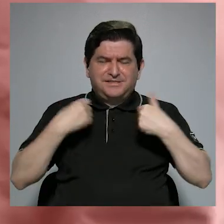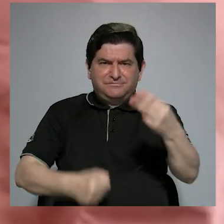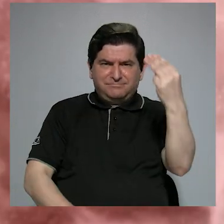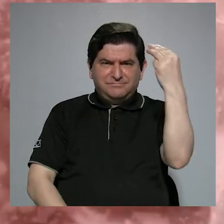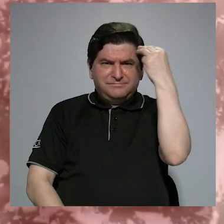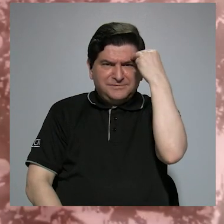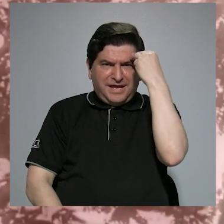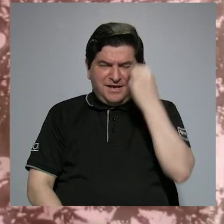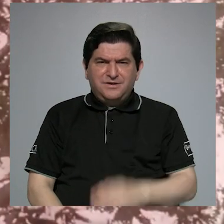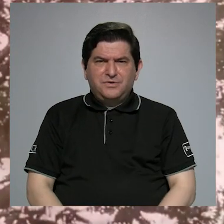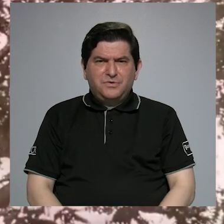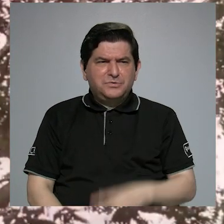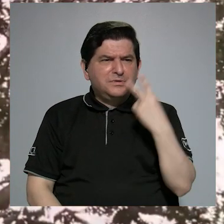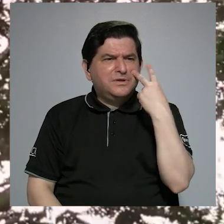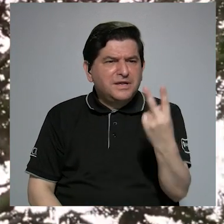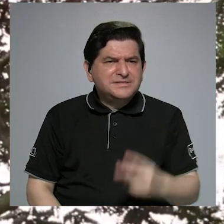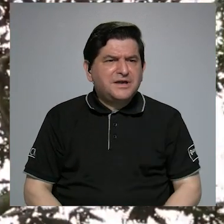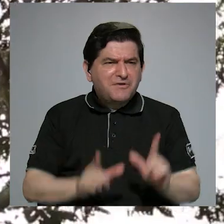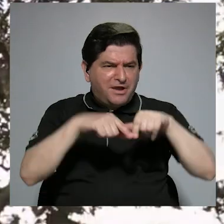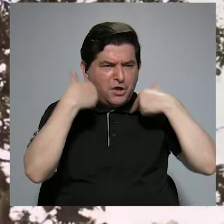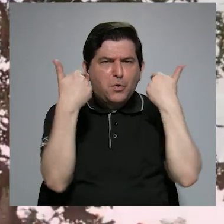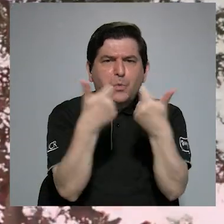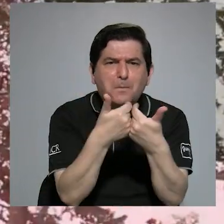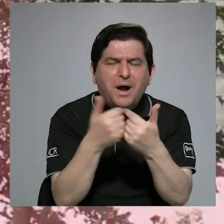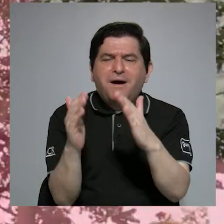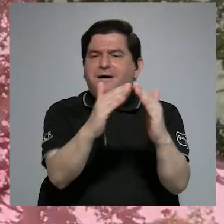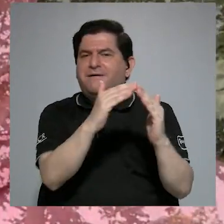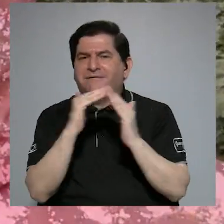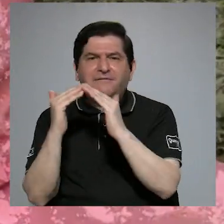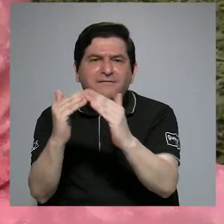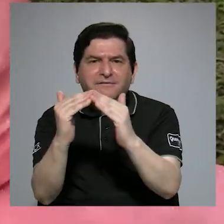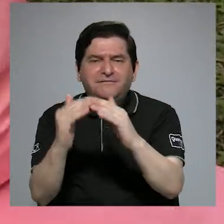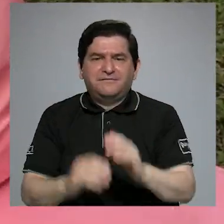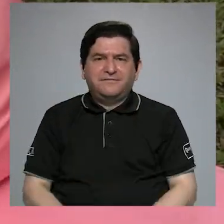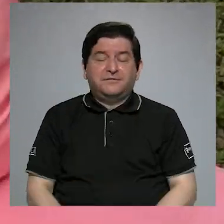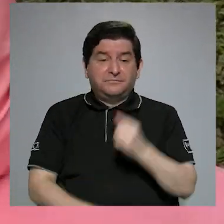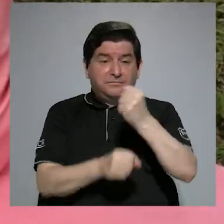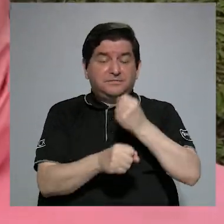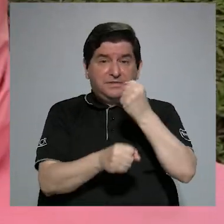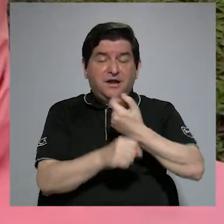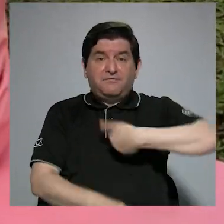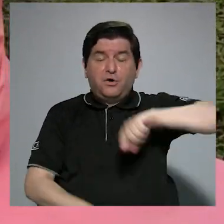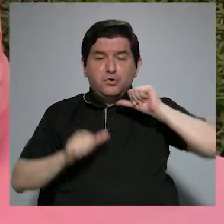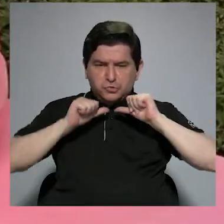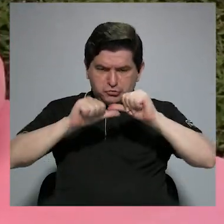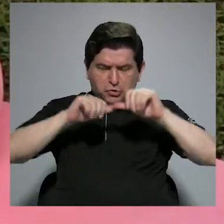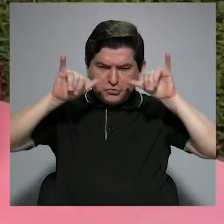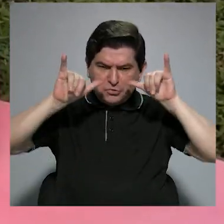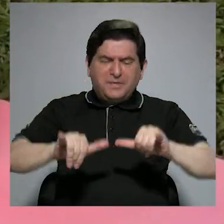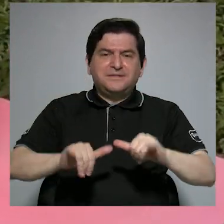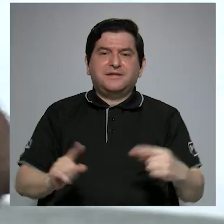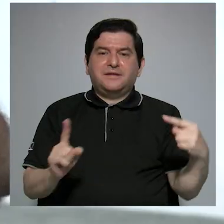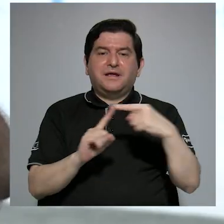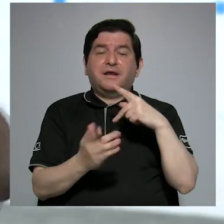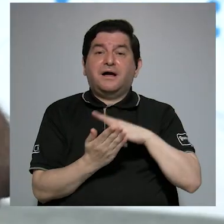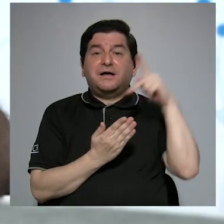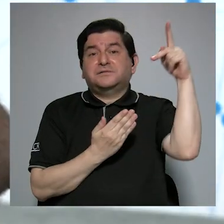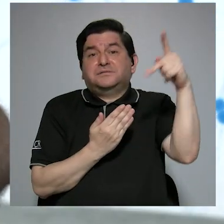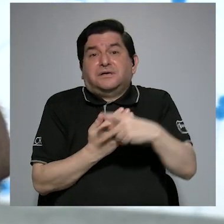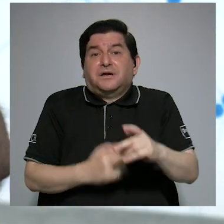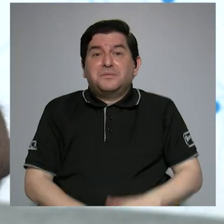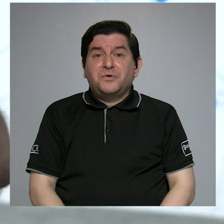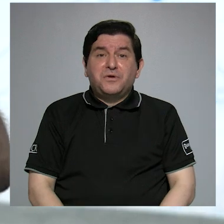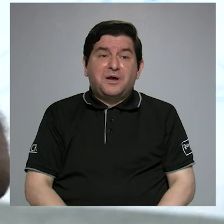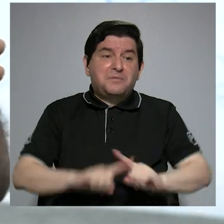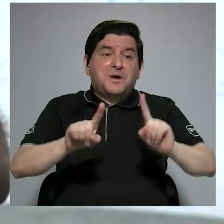una salud mental que se vea cada vez más colectiva, más comunitaria, es el esfuerzo que vamos a seguir sosteniendo hasta que el